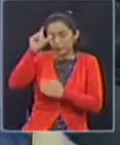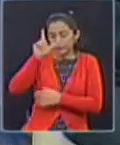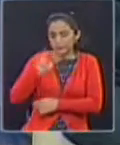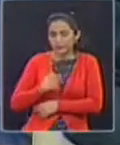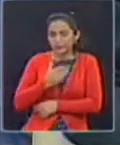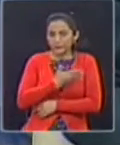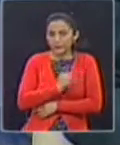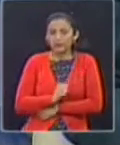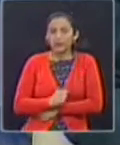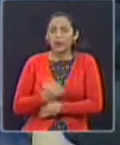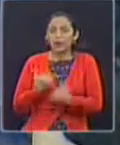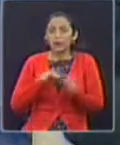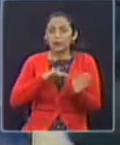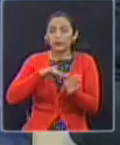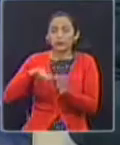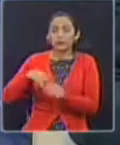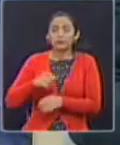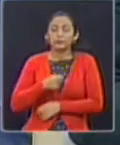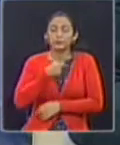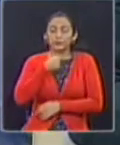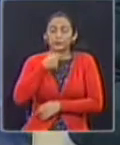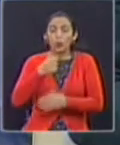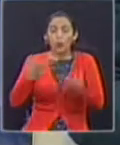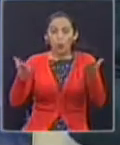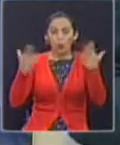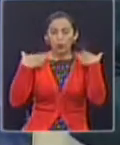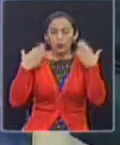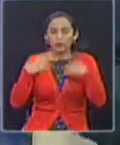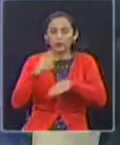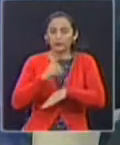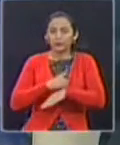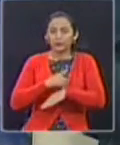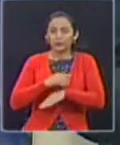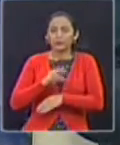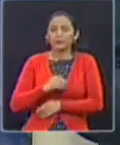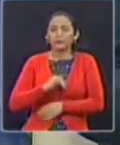con Javier en la ciudad de Guayaquil, que entrevistará al doctor Francisco Jiménez, constitucionalista. Adelante, Javier.